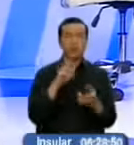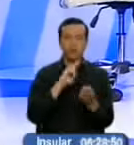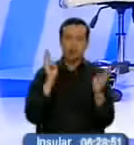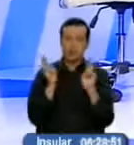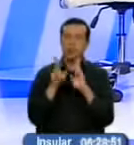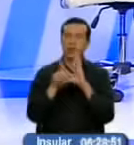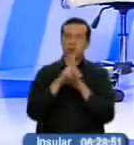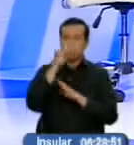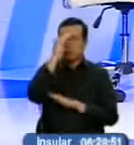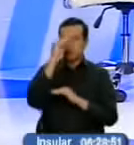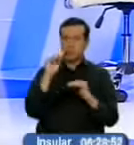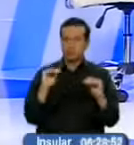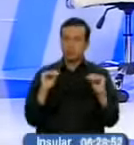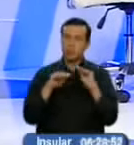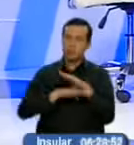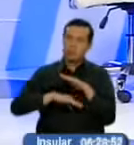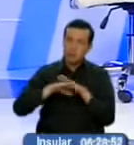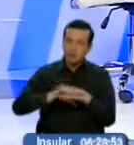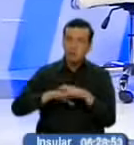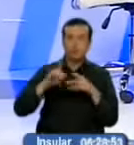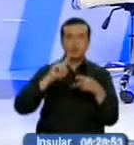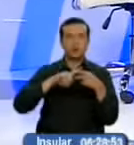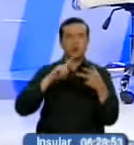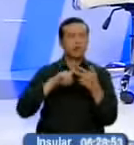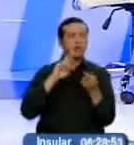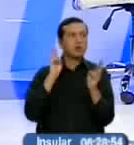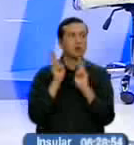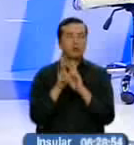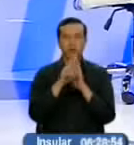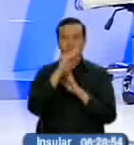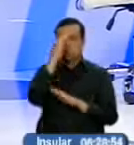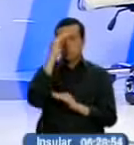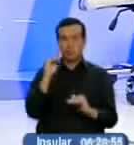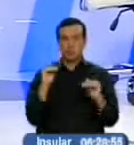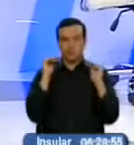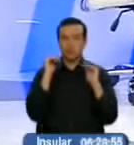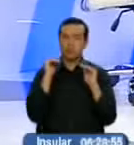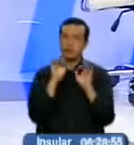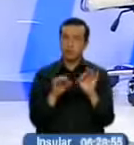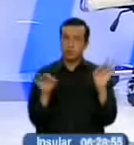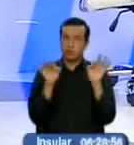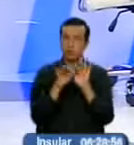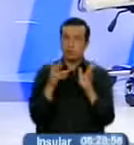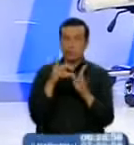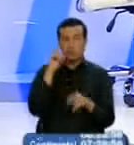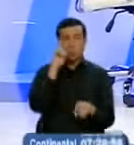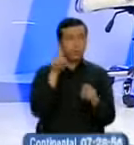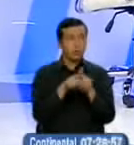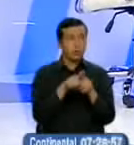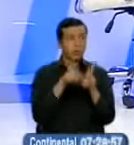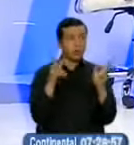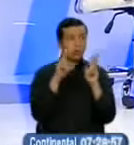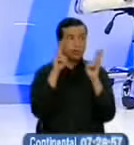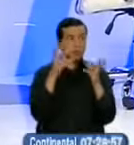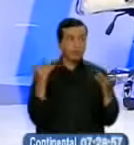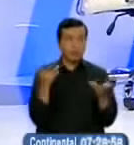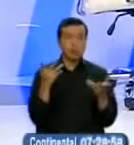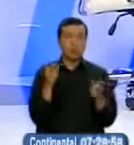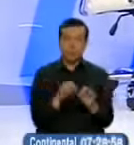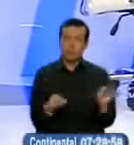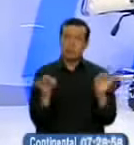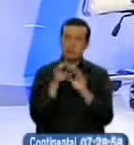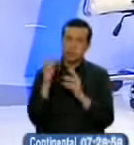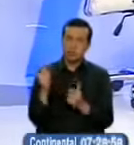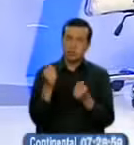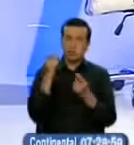en la ley de educación básica y multicultural, una reforma de la ley de educación superior es absolutamente necesario. Pero porque estoy de acuerdo con Juan Carlos en el sentido de que uno tiene que invertir